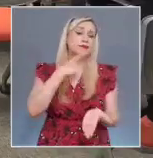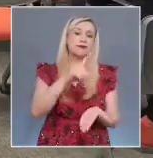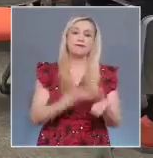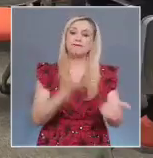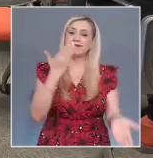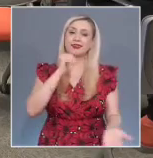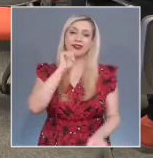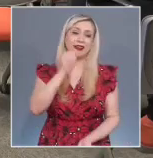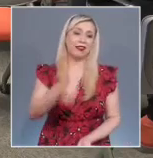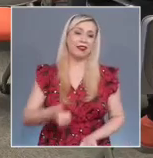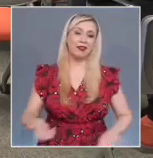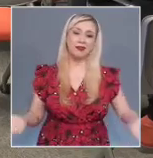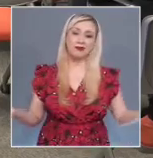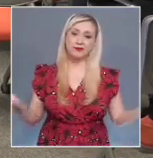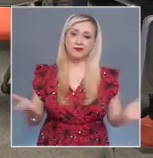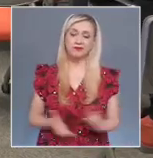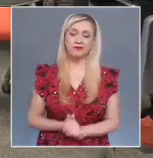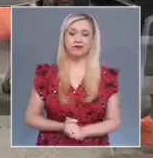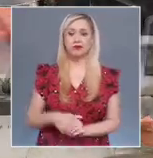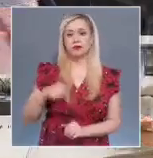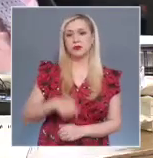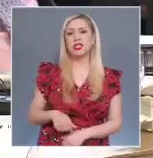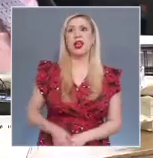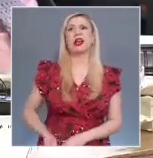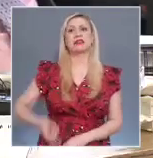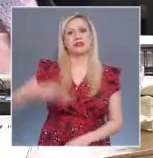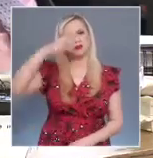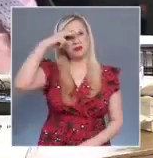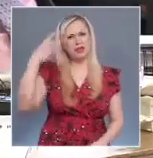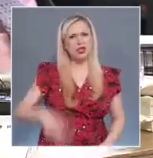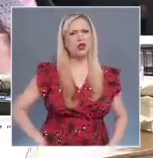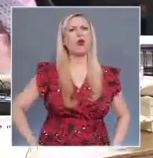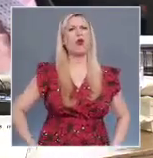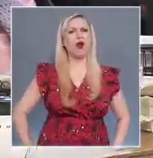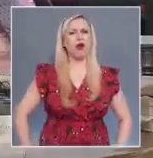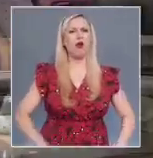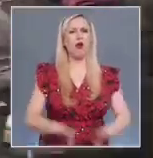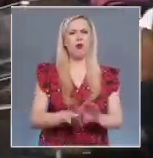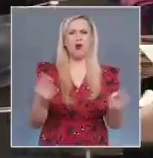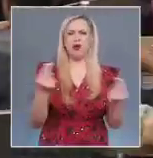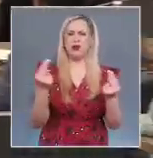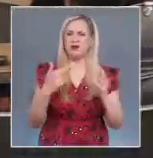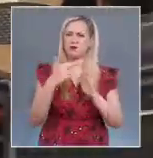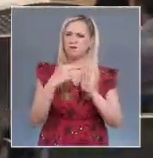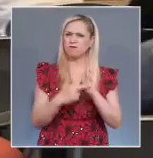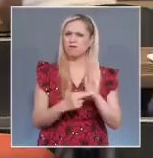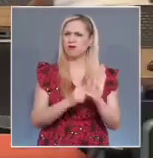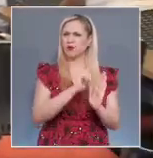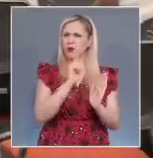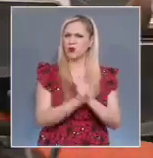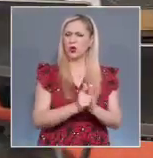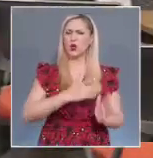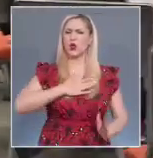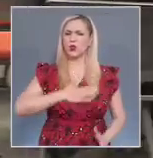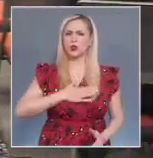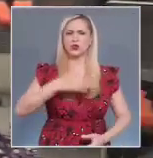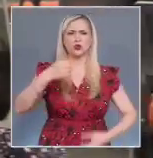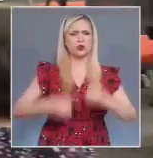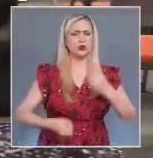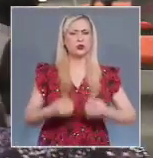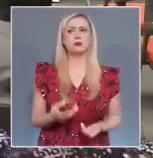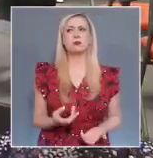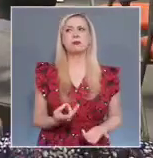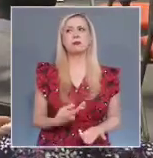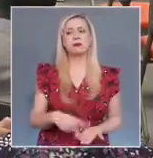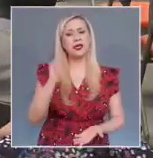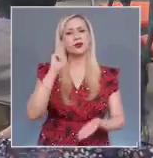México ha buscado perfeccionar su marco normativo para garantizar el acceso a un juicio justo. Sin embargo, en la realidad persisten los altos niveles